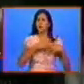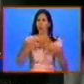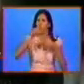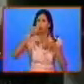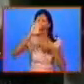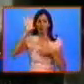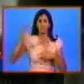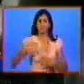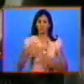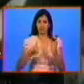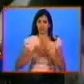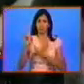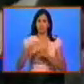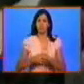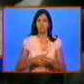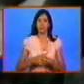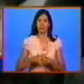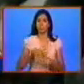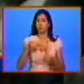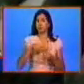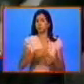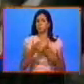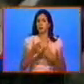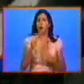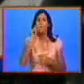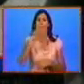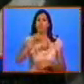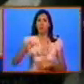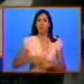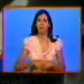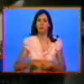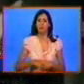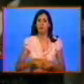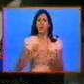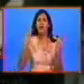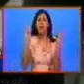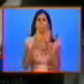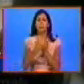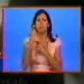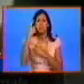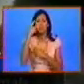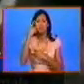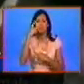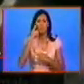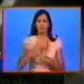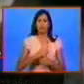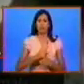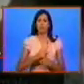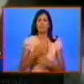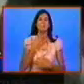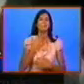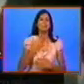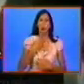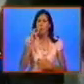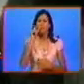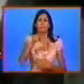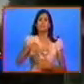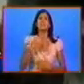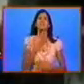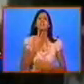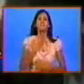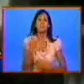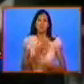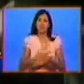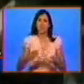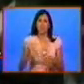la que bestializa a los hombres, la que la convierte en fieras sedientas de sangre